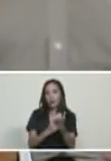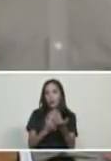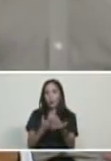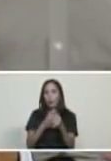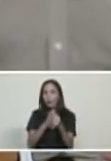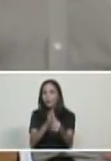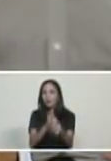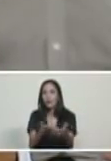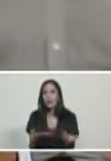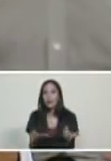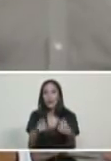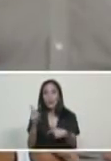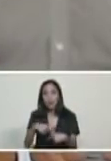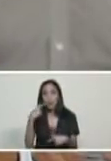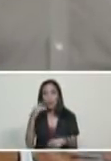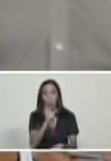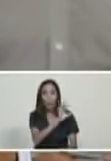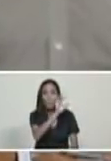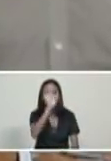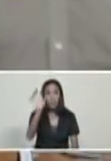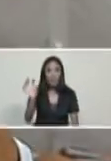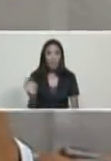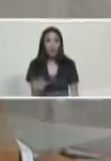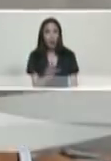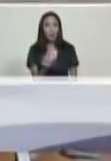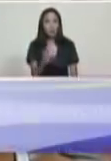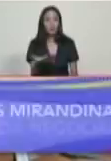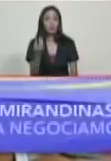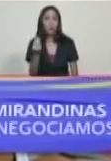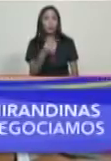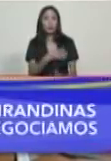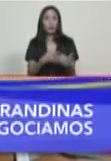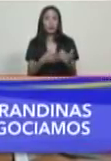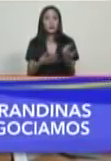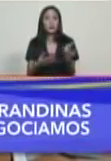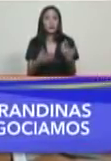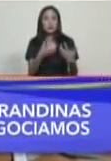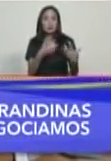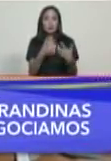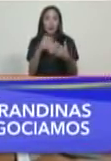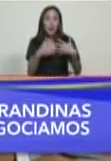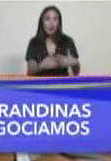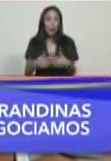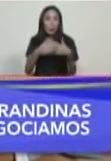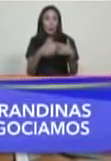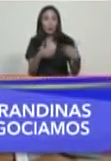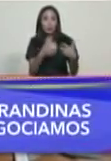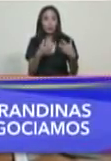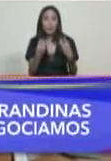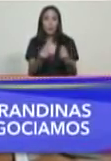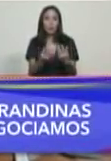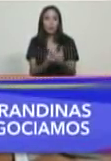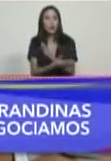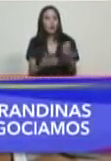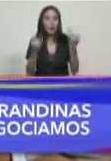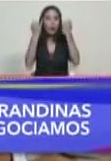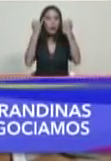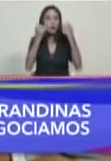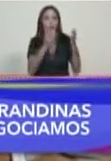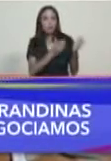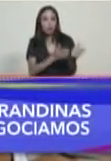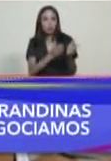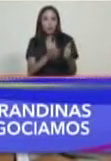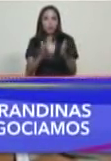que también estos países necesitan, porque también son víctimas de la guerra comercial de Estados Unidos, es construir dinámicas logísticas y